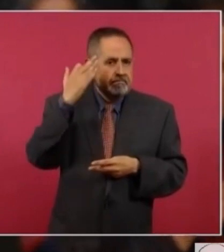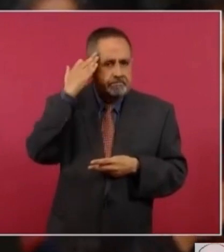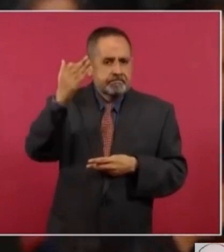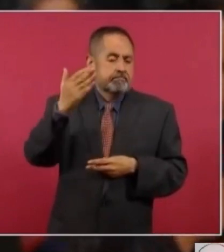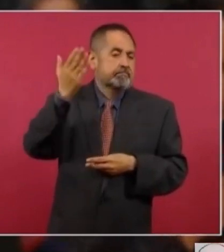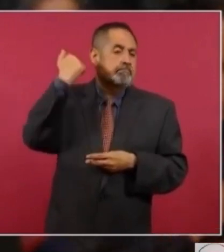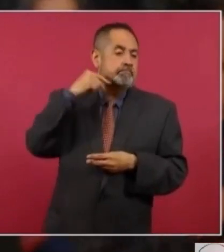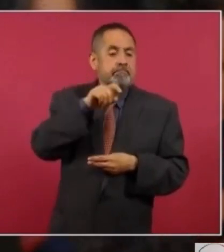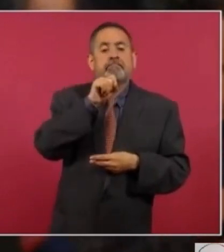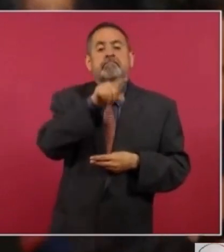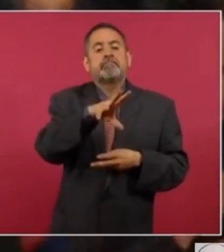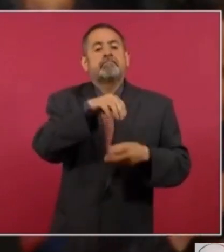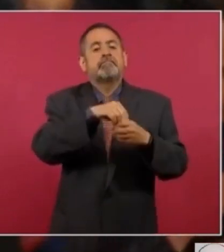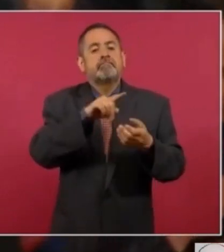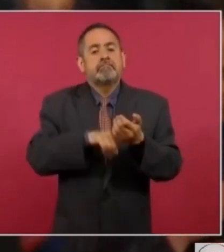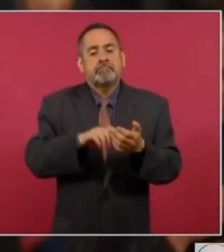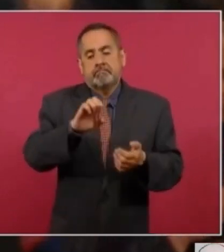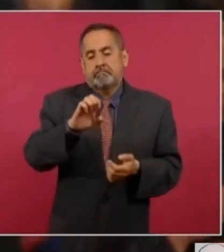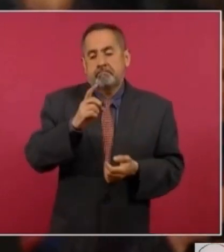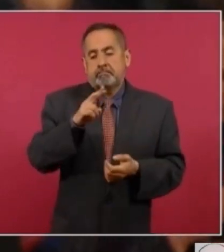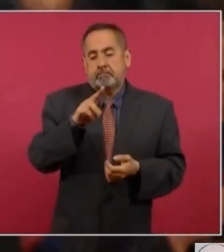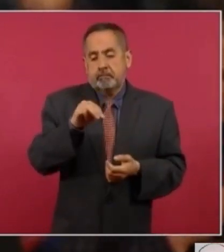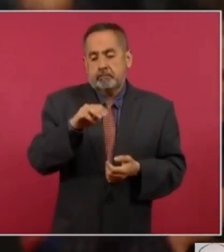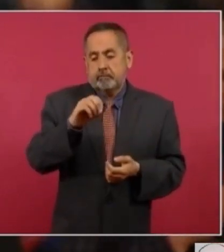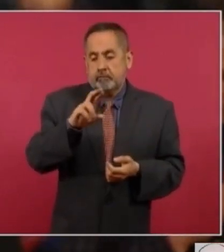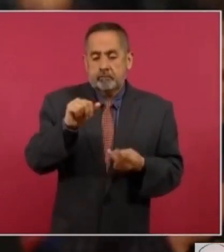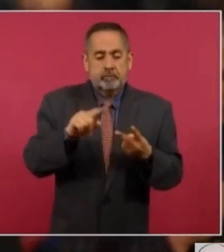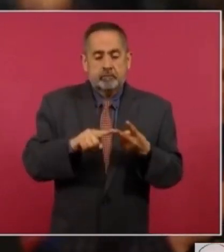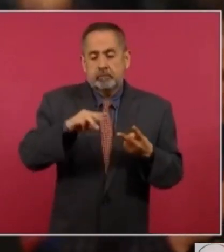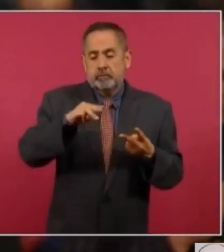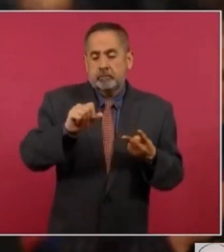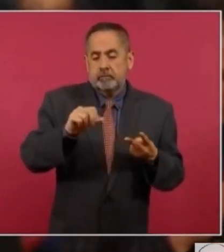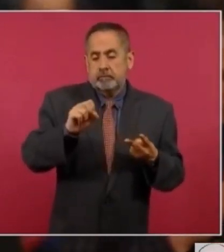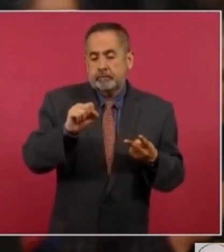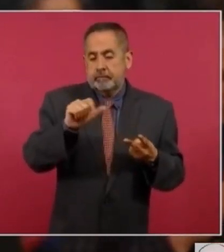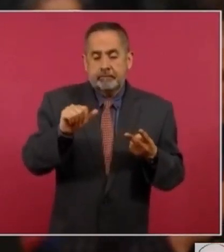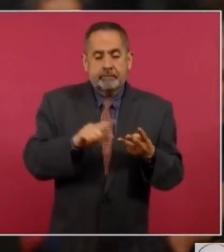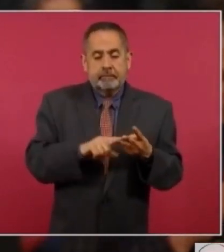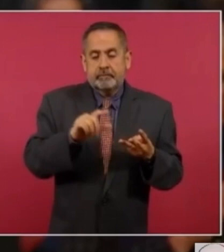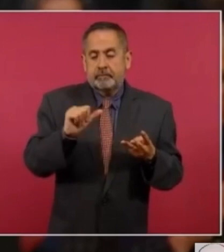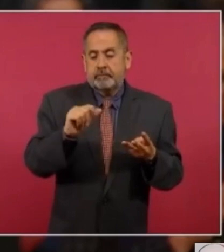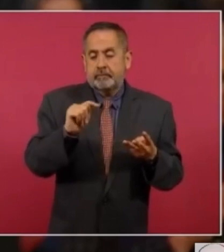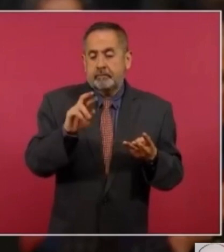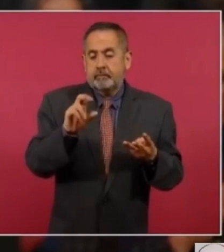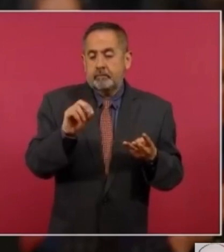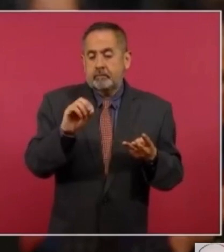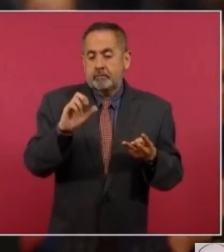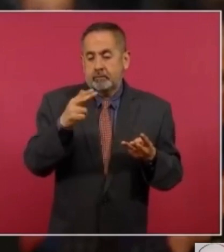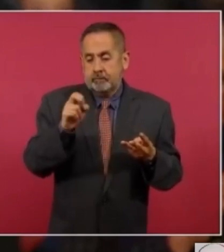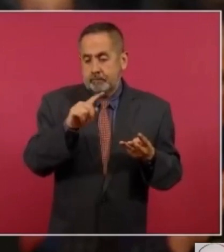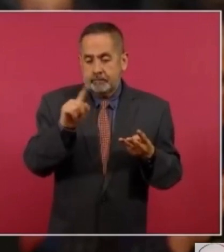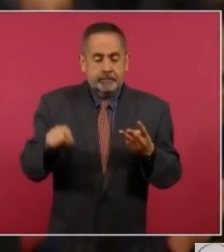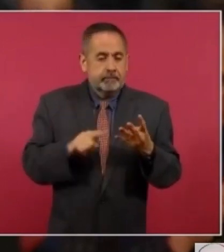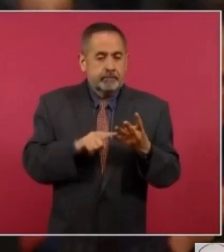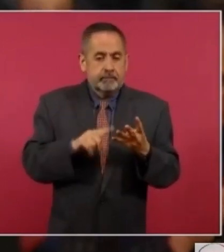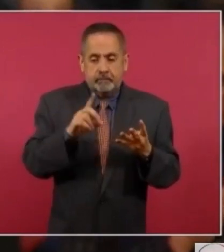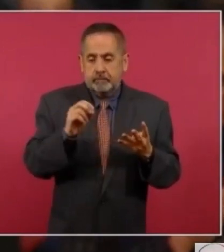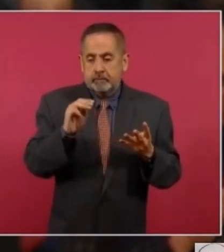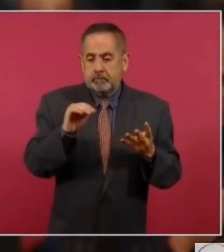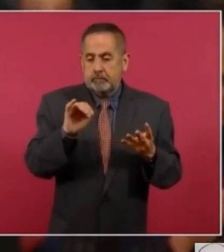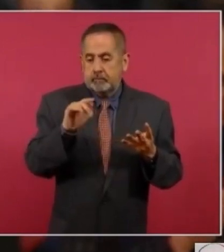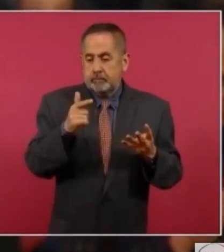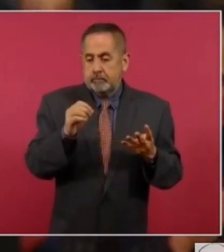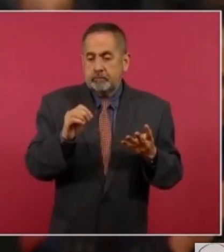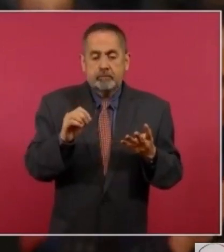entre quienes están pues Eduardo Medina Mora, Marisela Morales, Arturo Chávez Chávez y también Domingo López